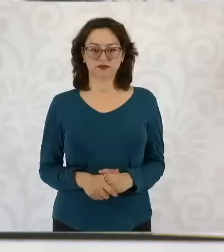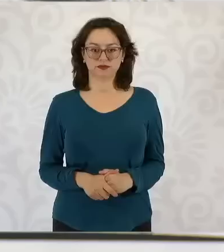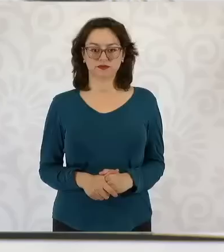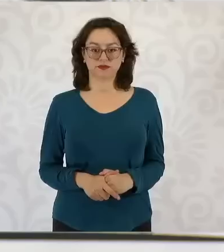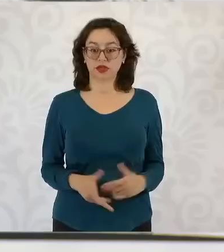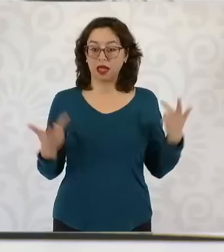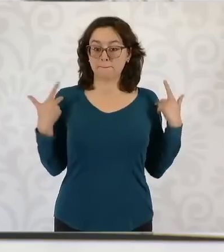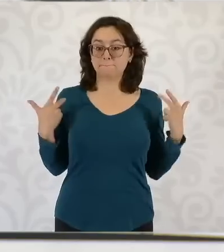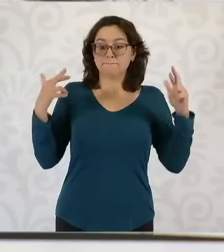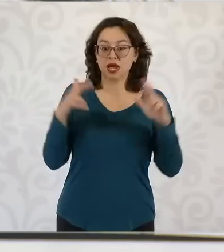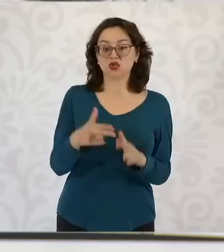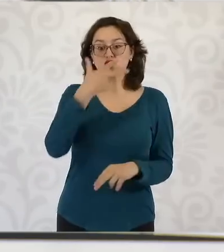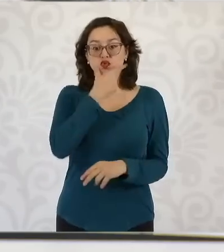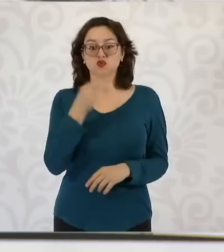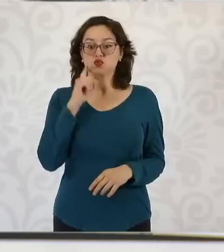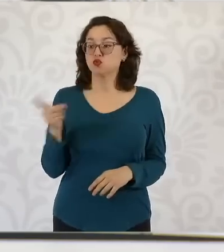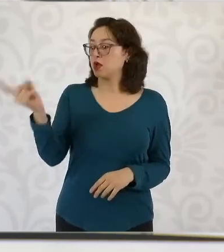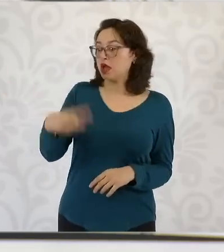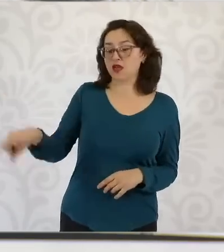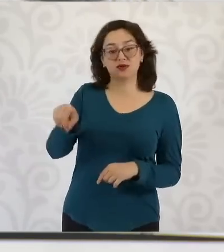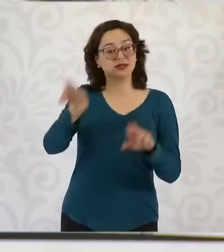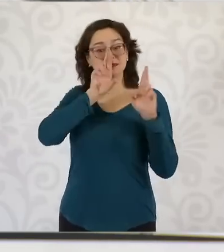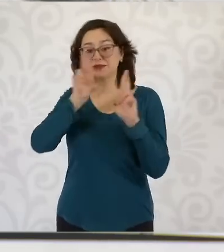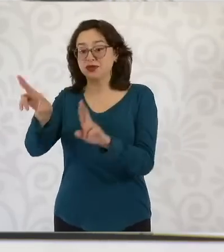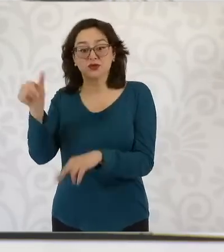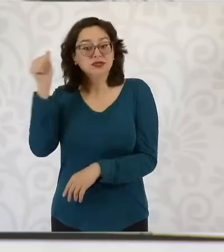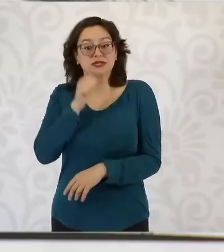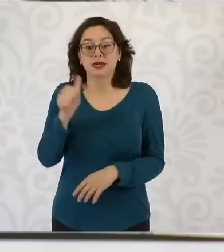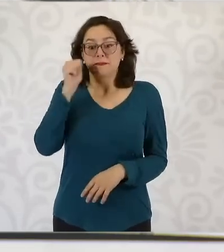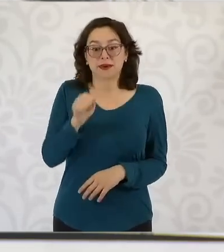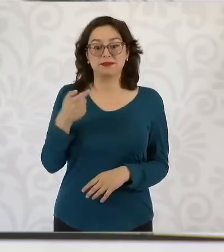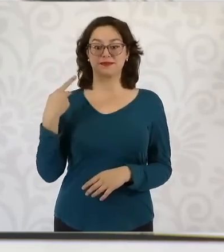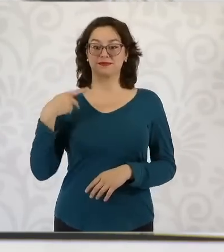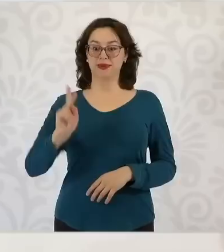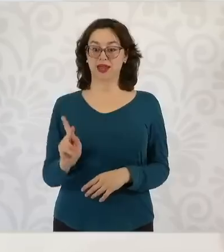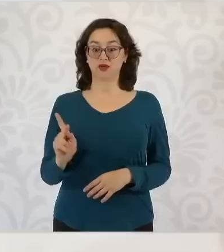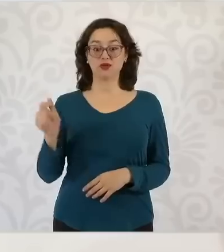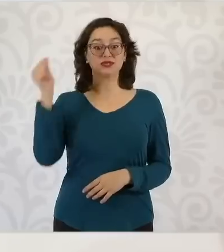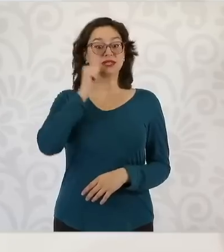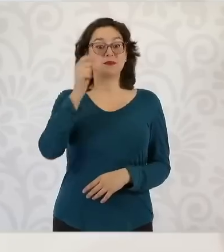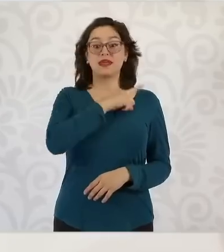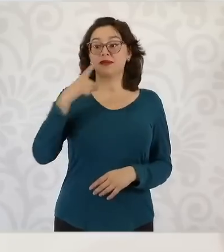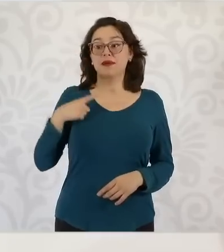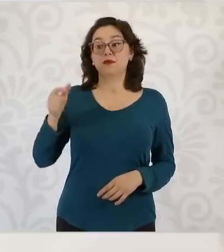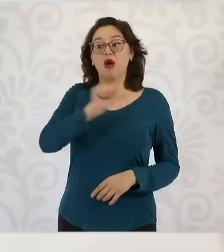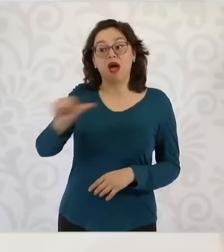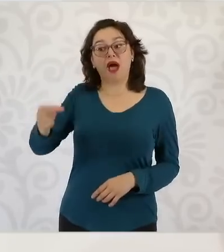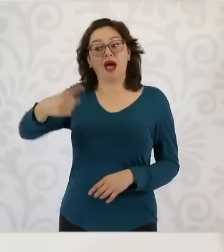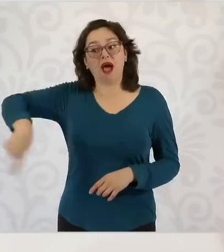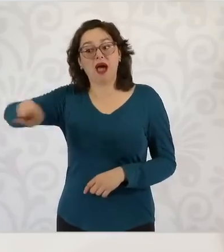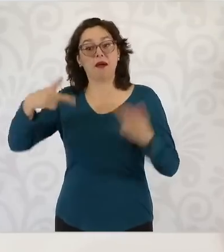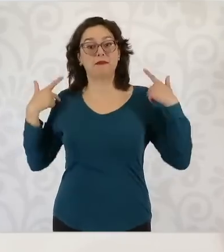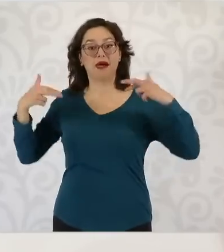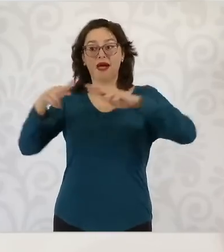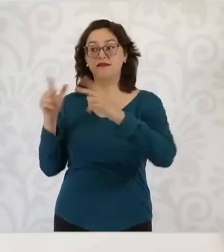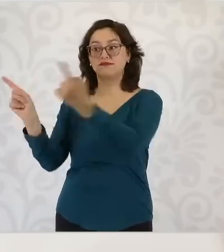propios maestros. Porque, por ejemplo, en el caso de la desaparición del UCICAM, que es esta manera